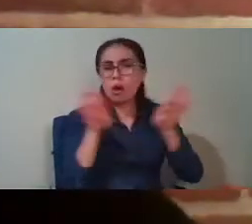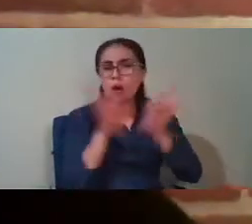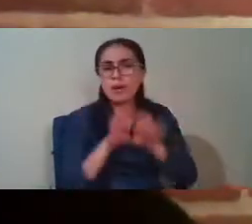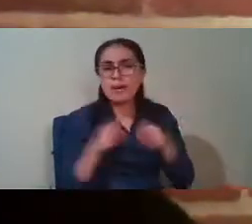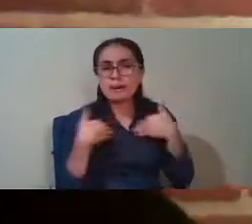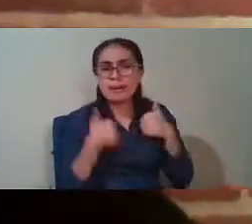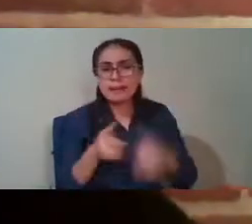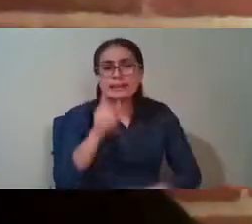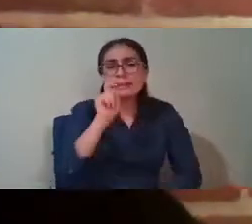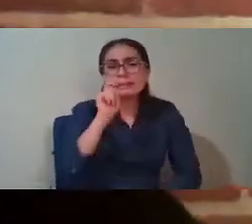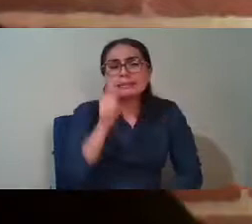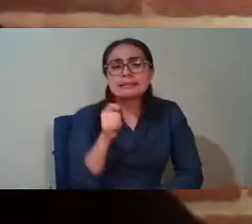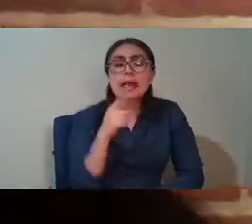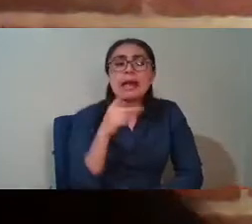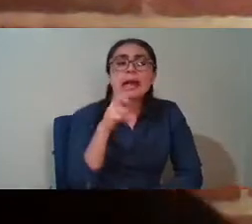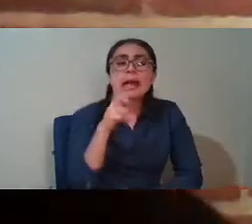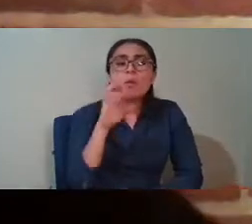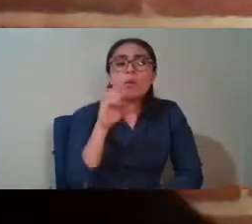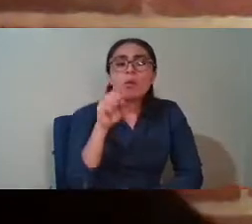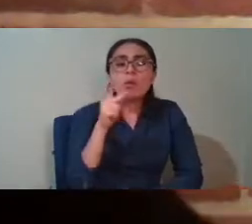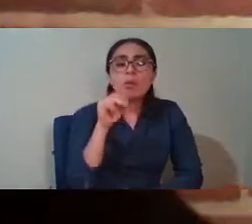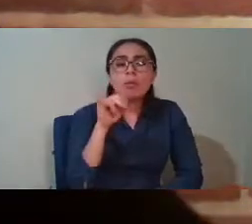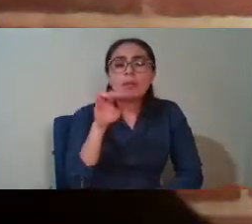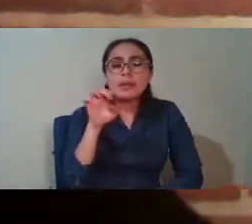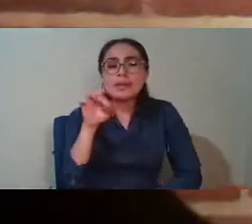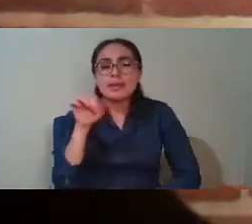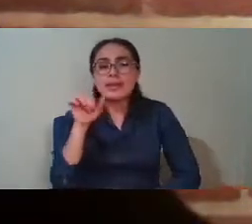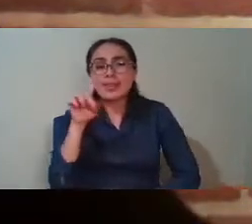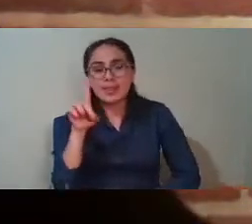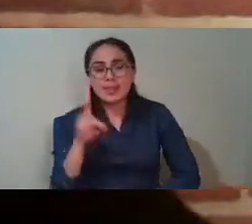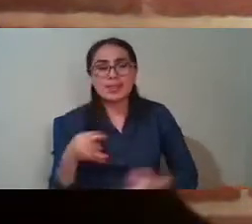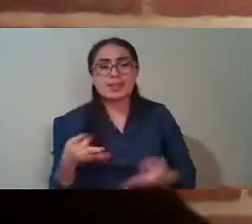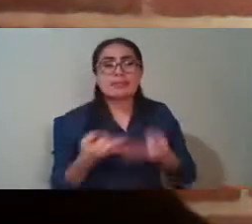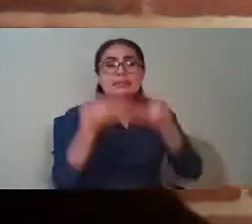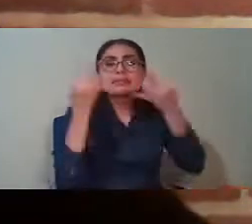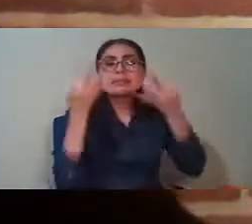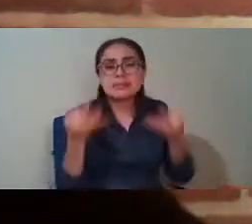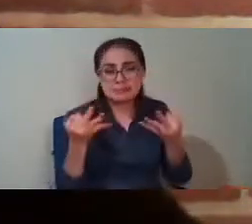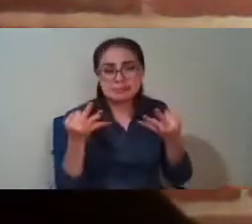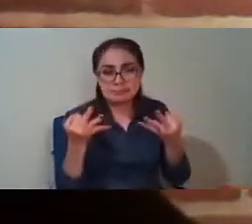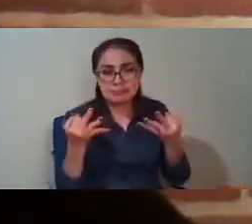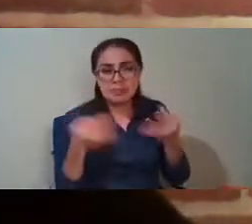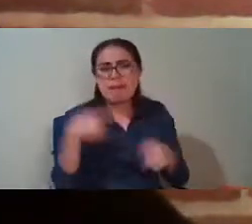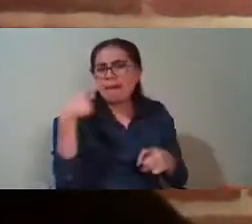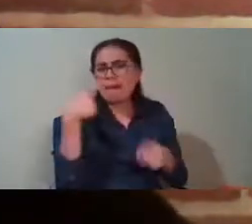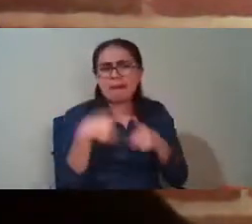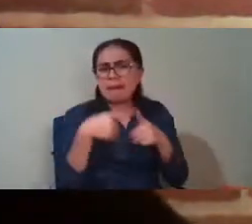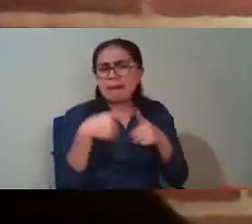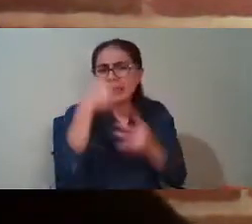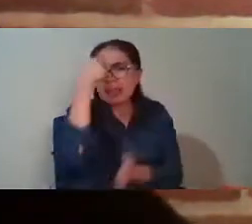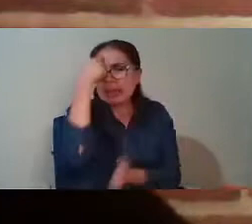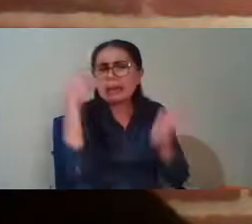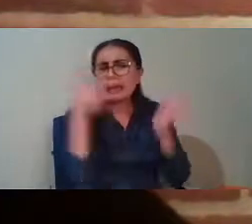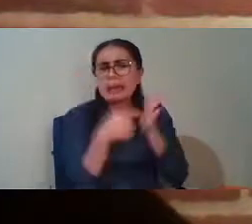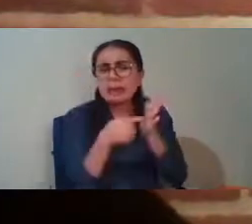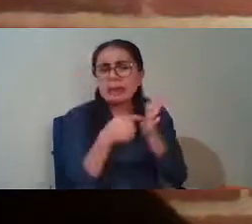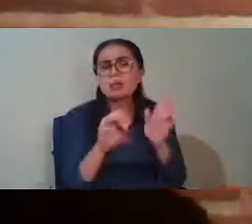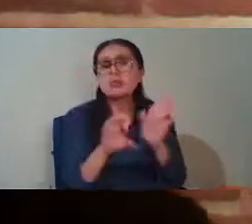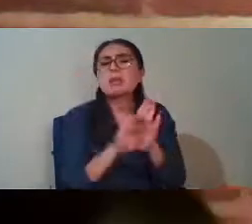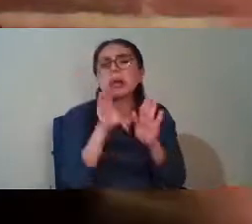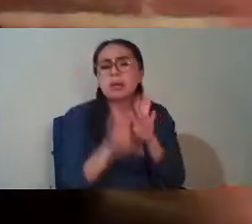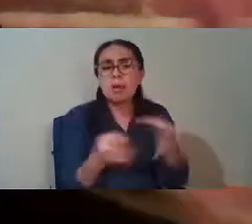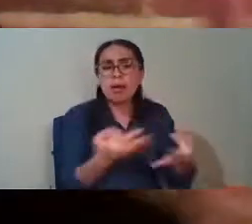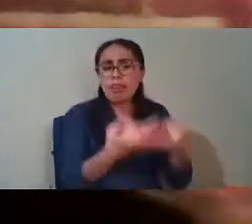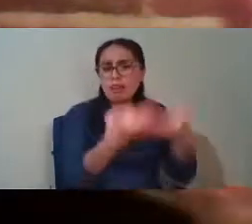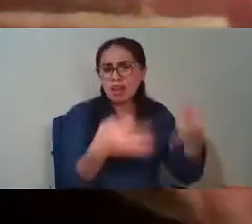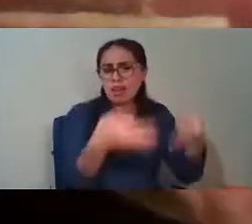la propiedad. Una convención en la que alguien cree y otro no. ¿Quién cree gasta calorías y la respeta? No,